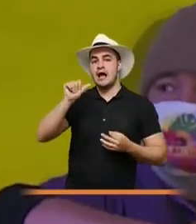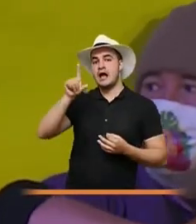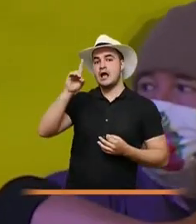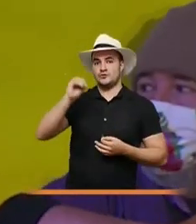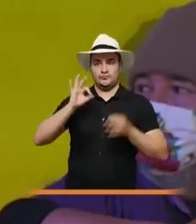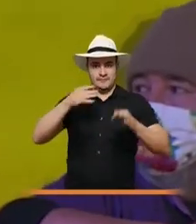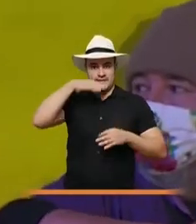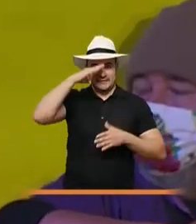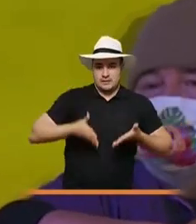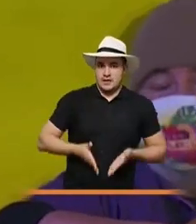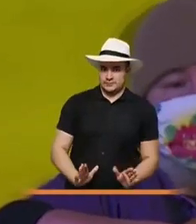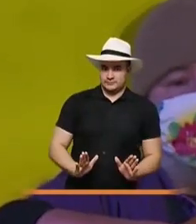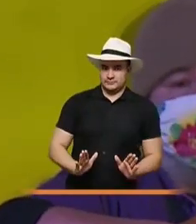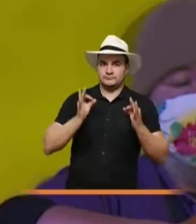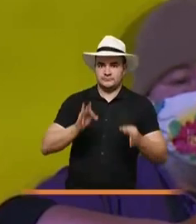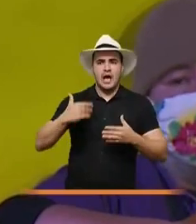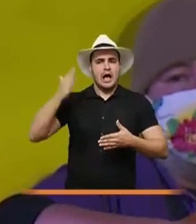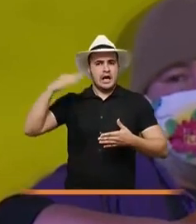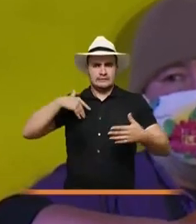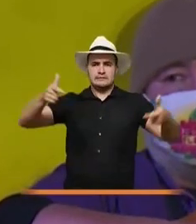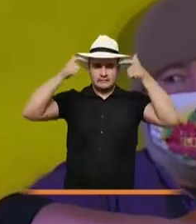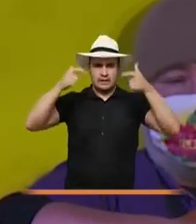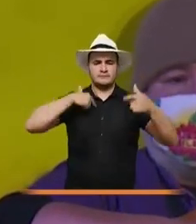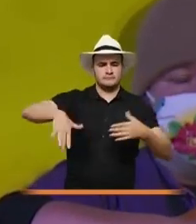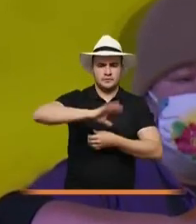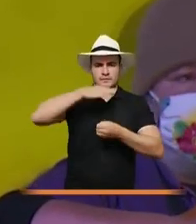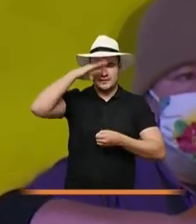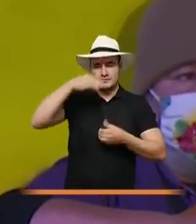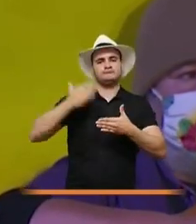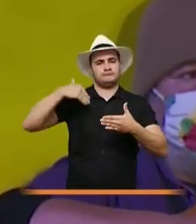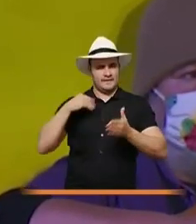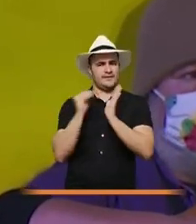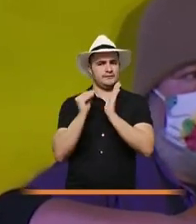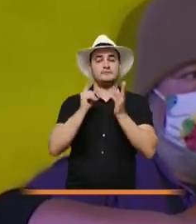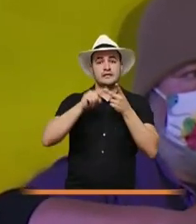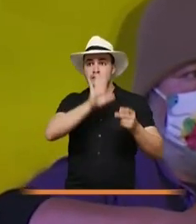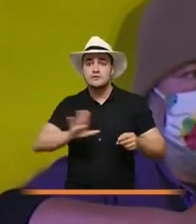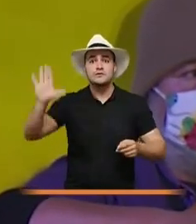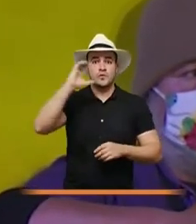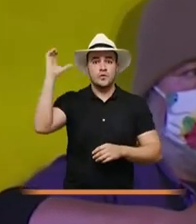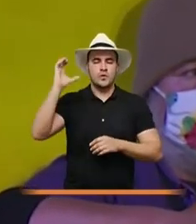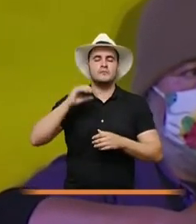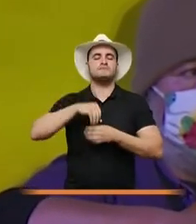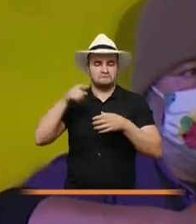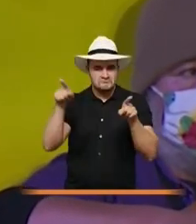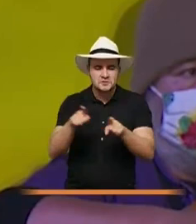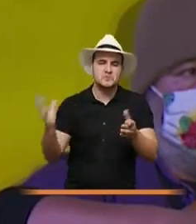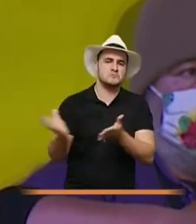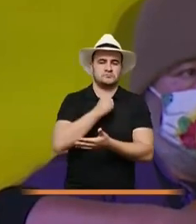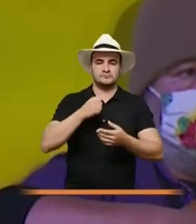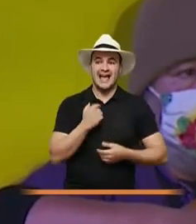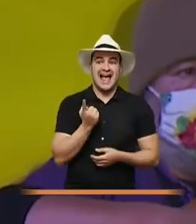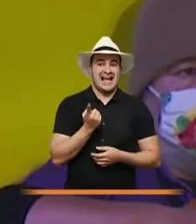reyes de la trova rey del festival nacional de la trova ciudad de medellín y rey nacional de la trova de astro col anoche